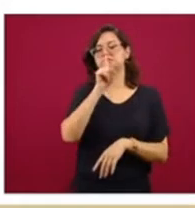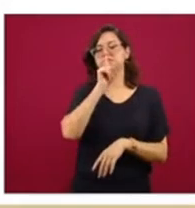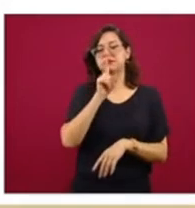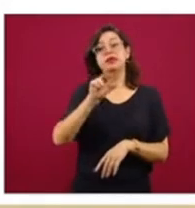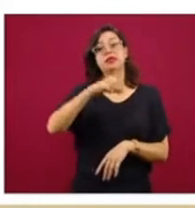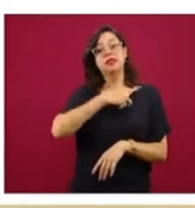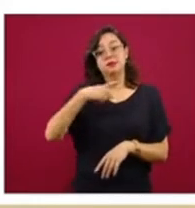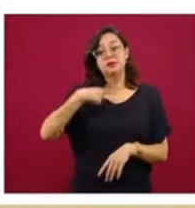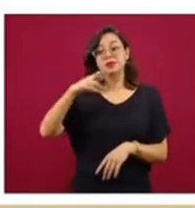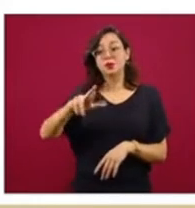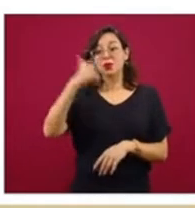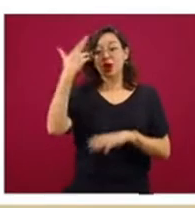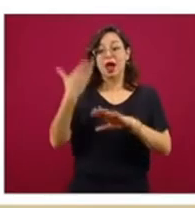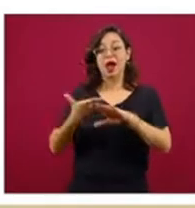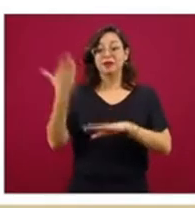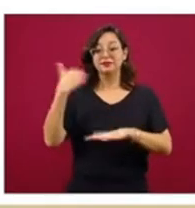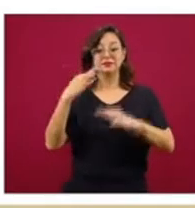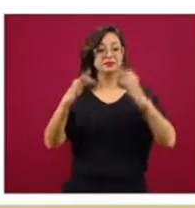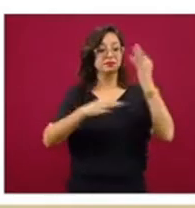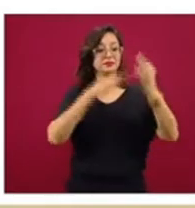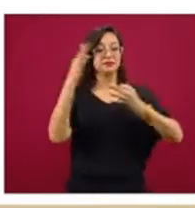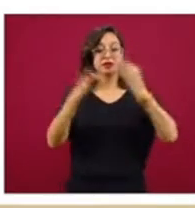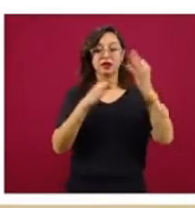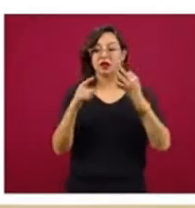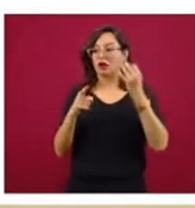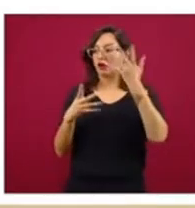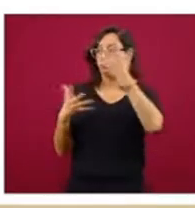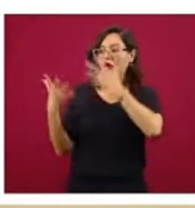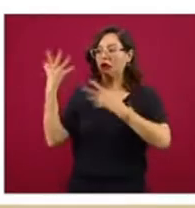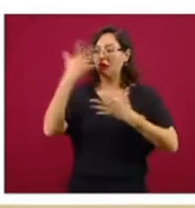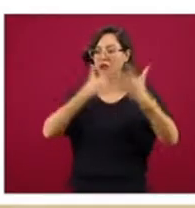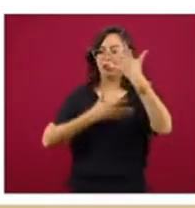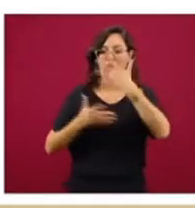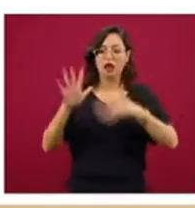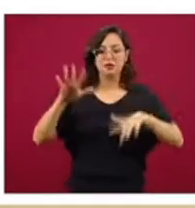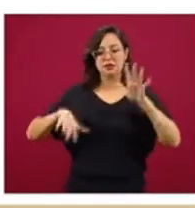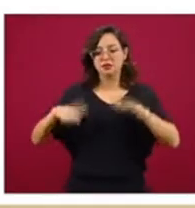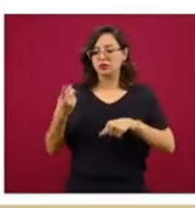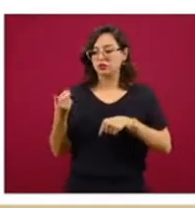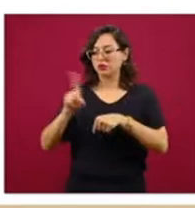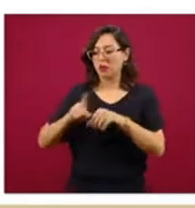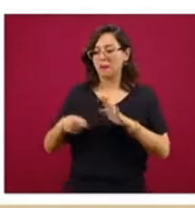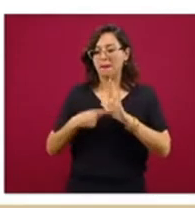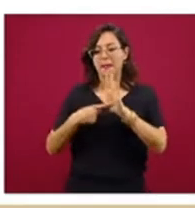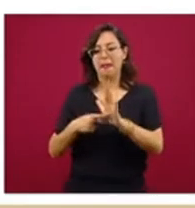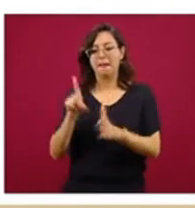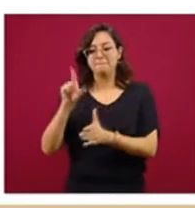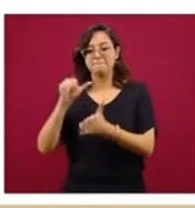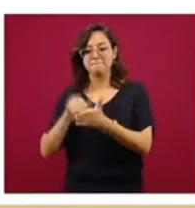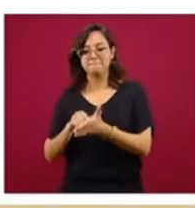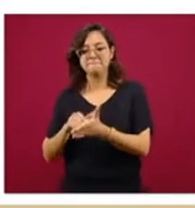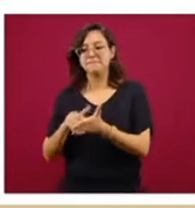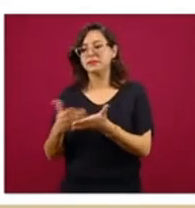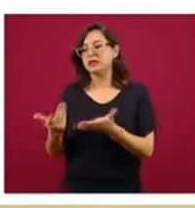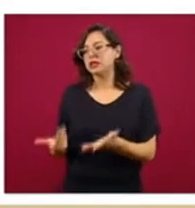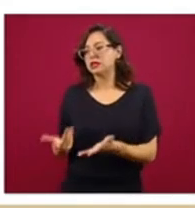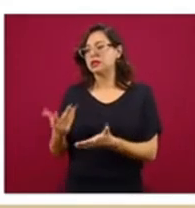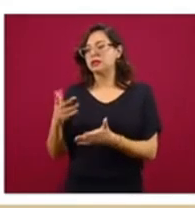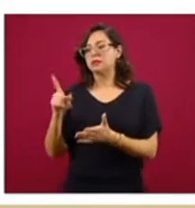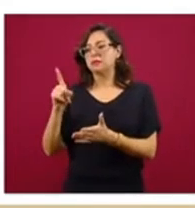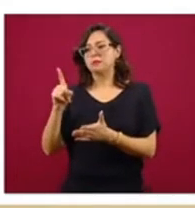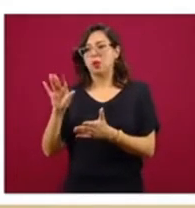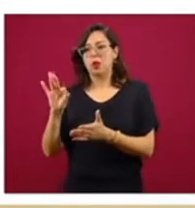medios de comunicación estaban confundiéndose con esta idea de cuando presentábamos 1.049, 1.069